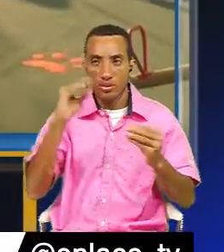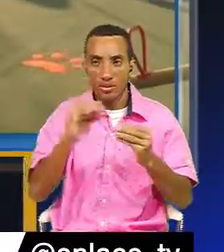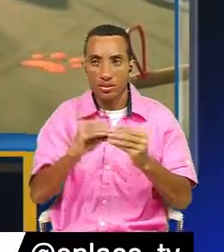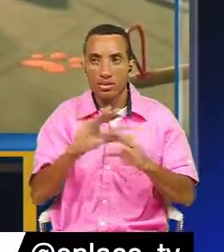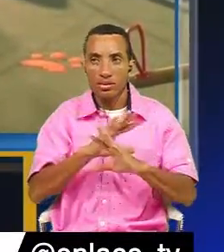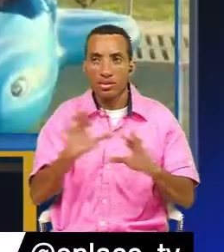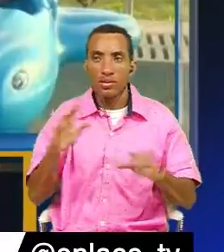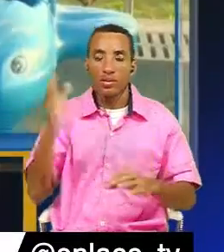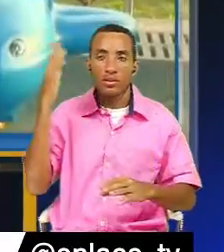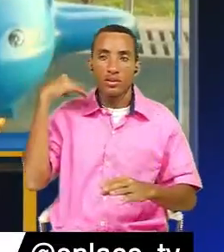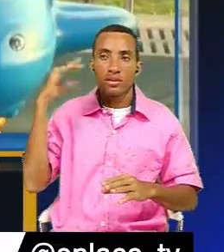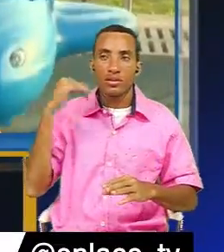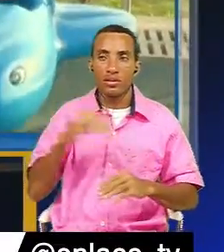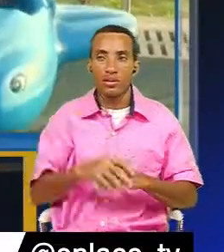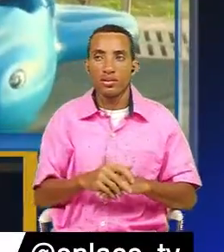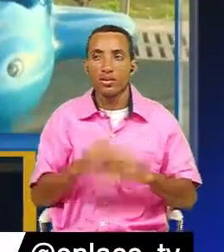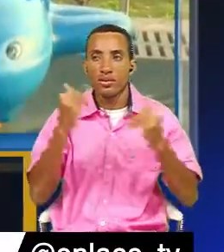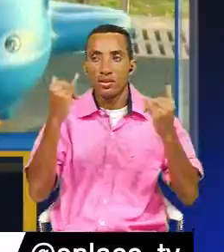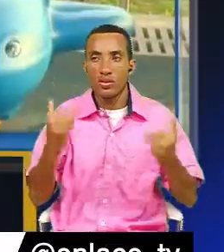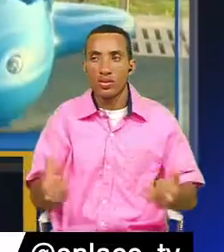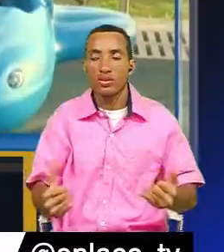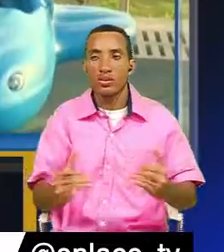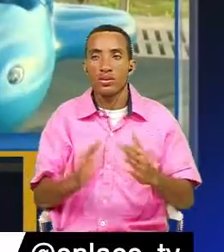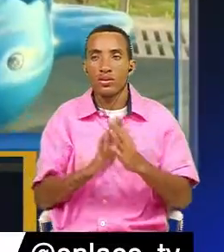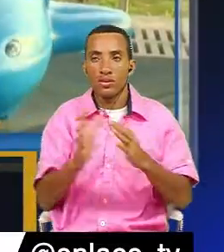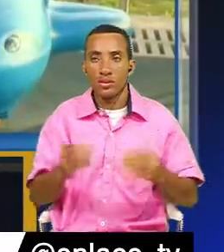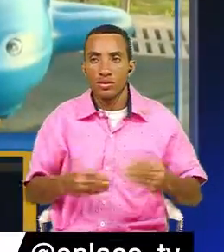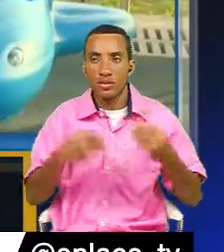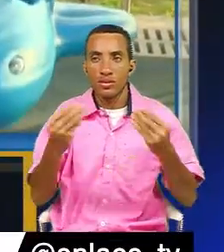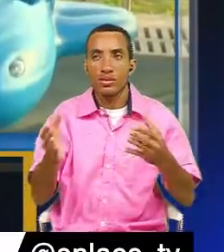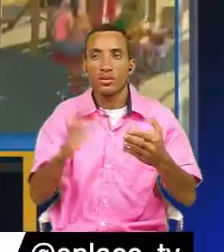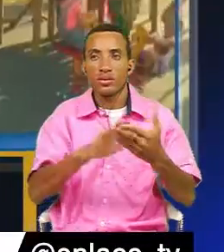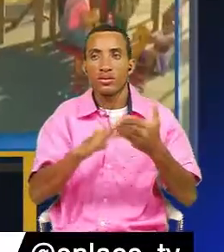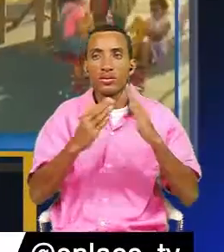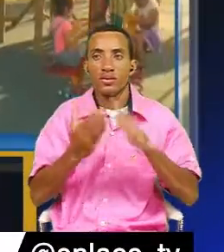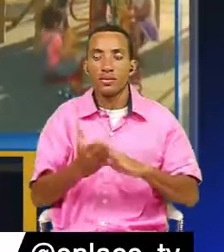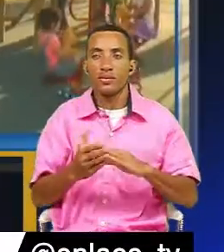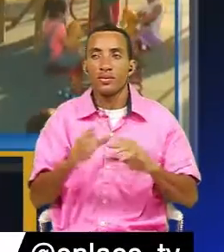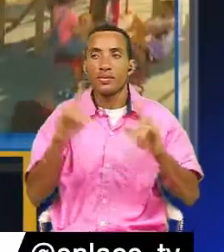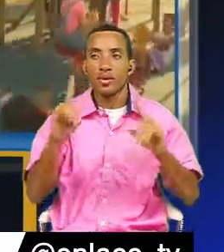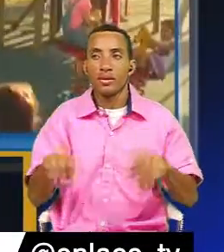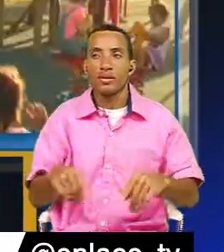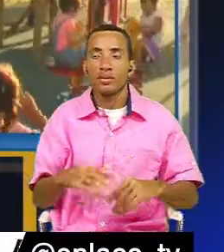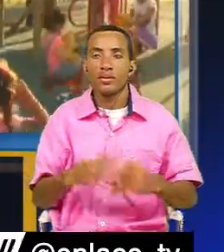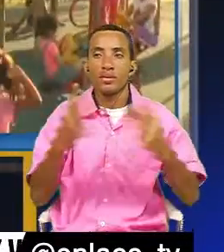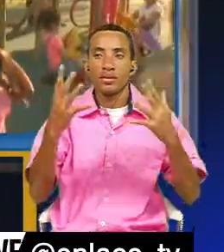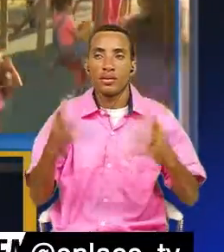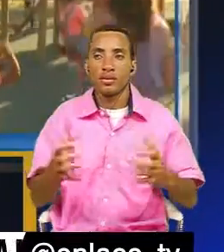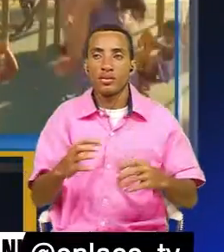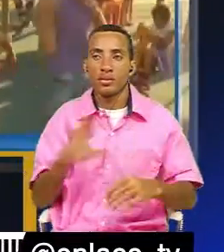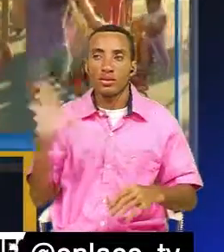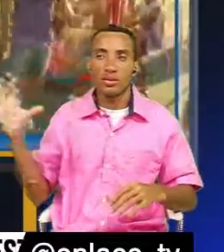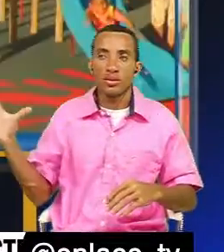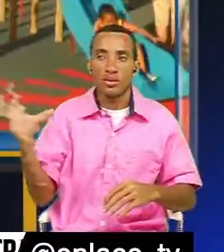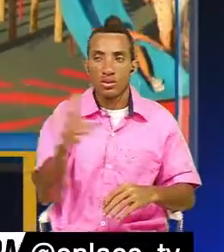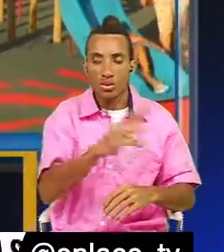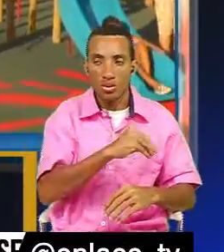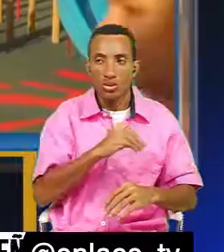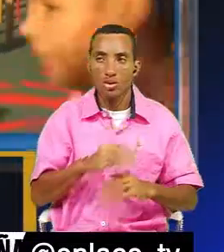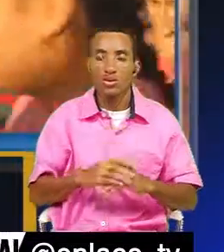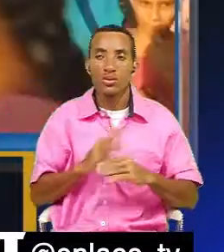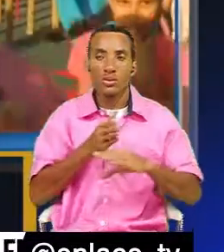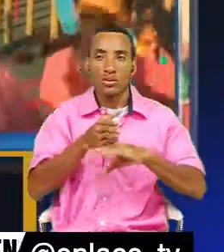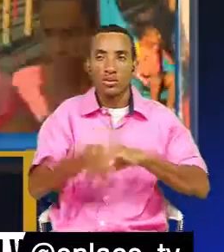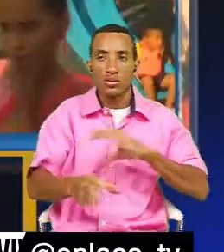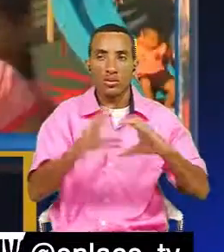habían contratado, y hoy le vamos a entregar a la comunidad, pero queremos aquí que los medios nos ayuden.